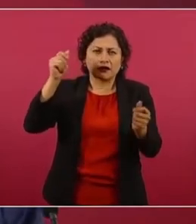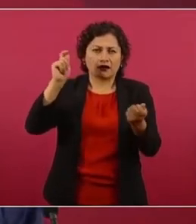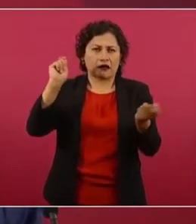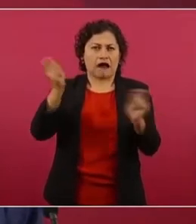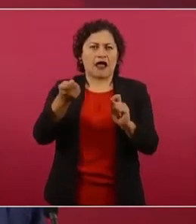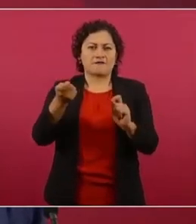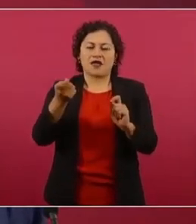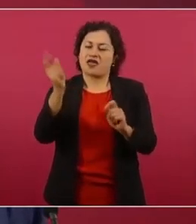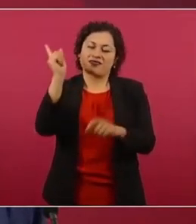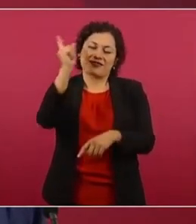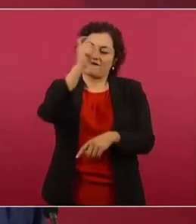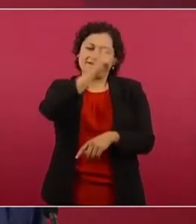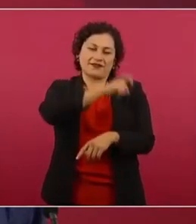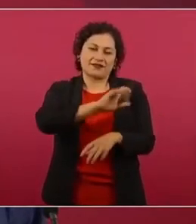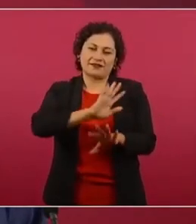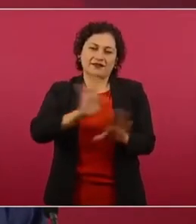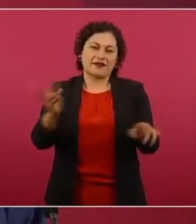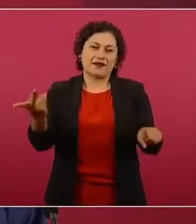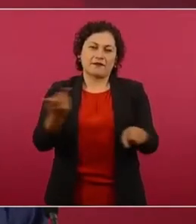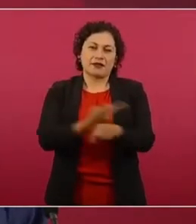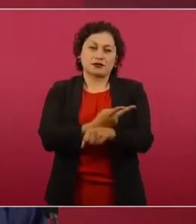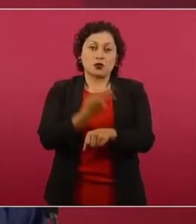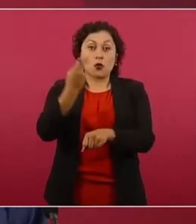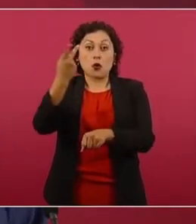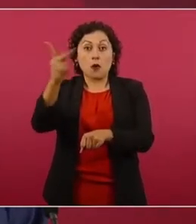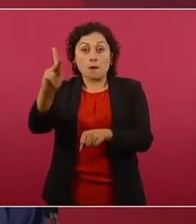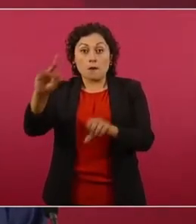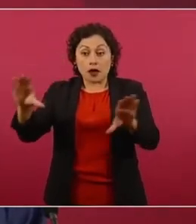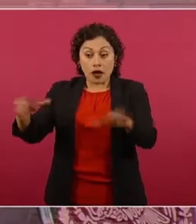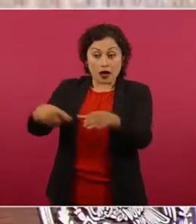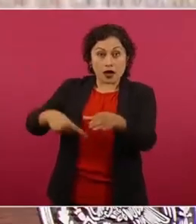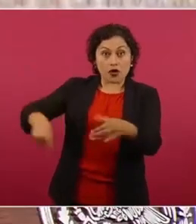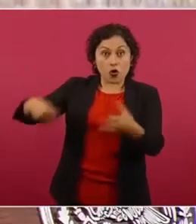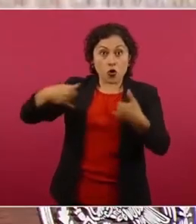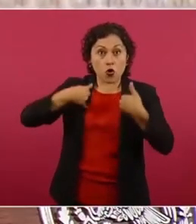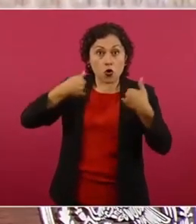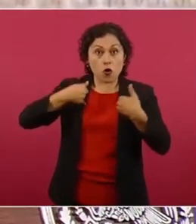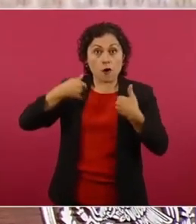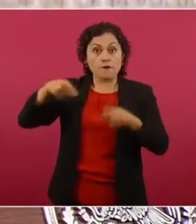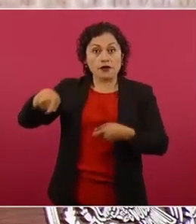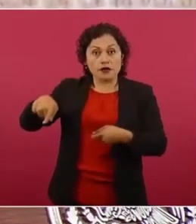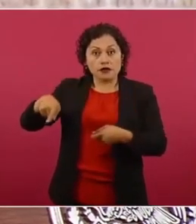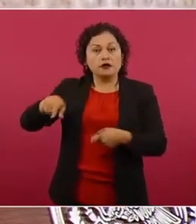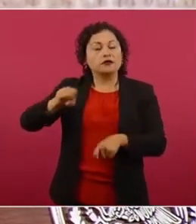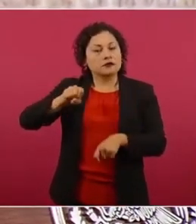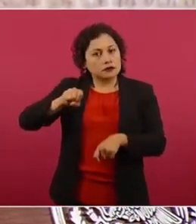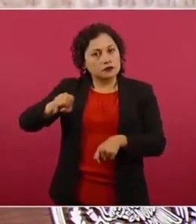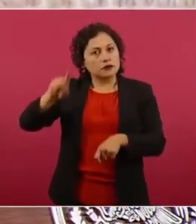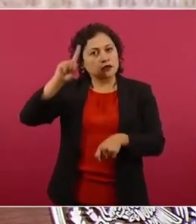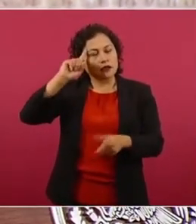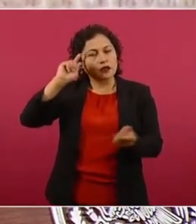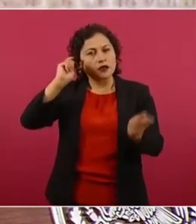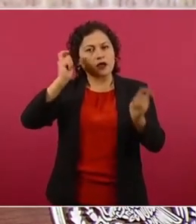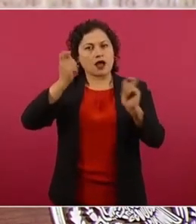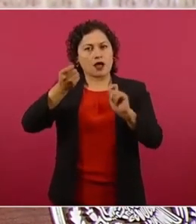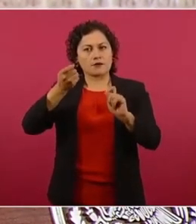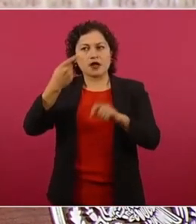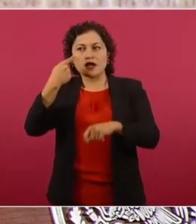Pero los jóvenes sí pueden recibir otro tipo de información,